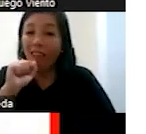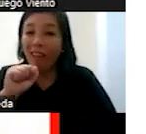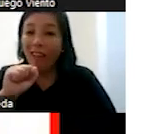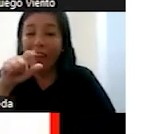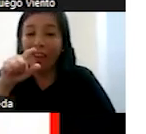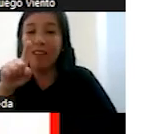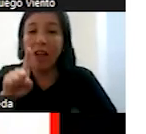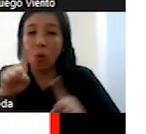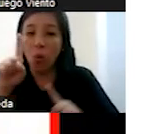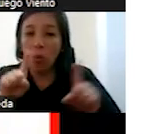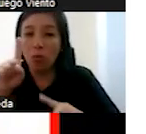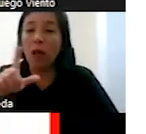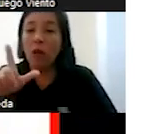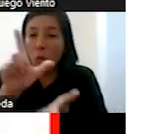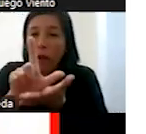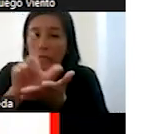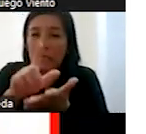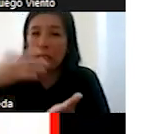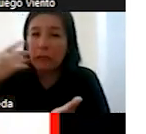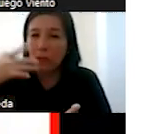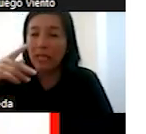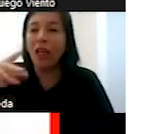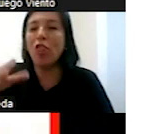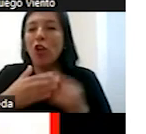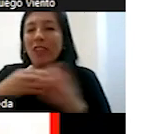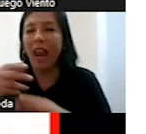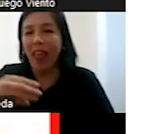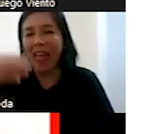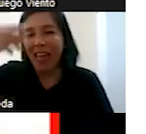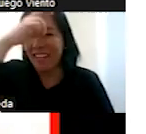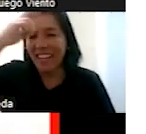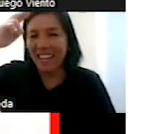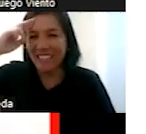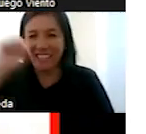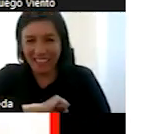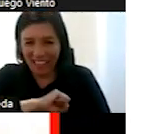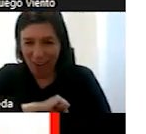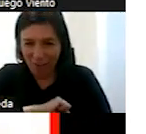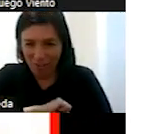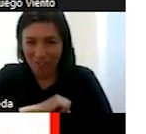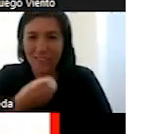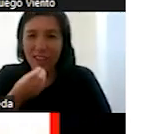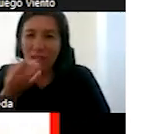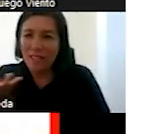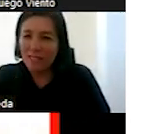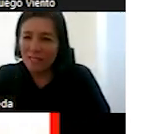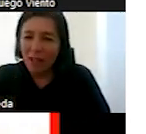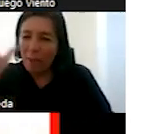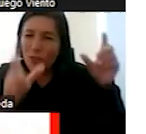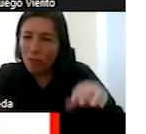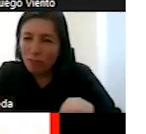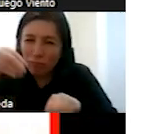imperio, hay un sitio increíble en La Reina, Santiago, pero también está lo local. Se mezclan con la población local, no